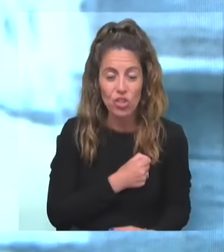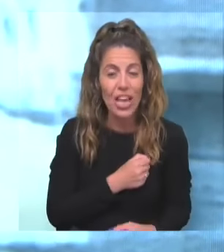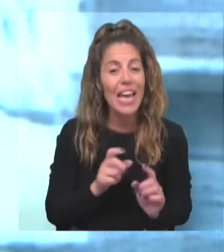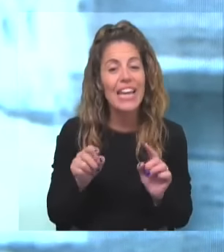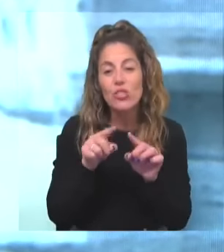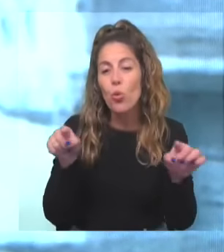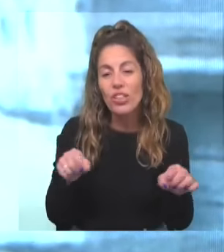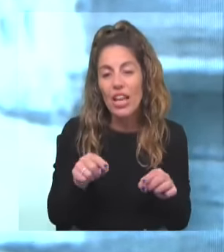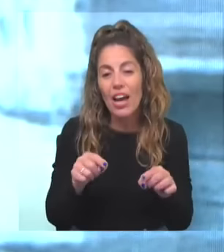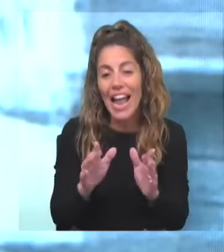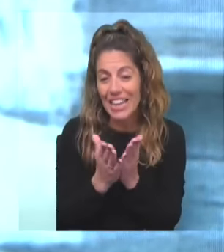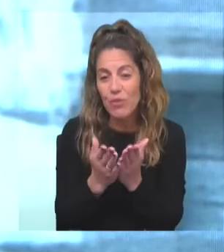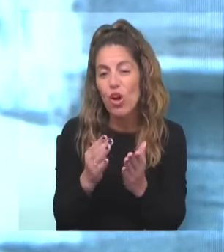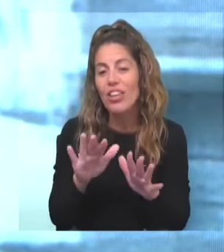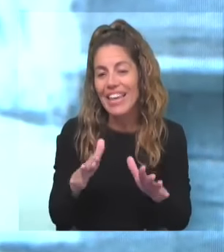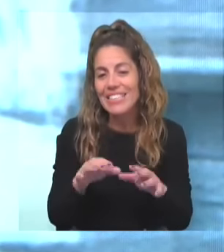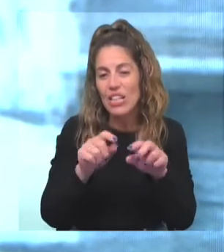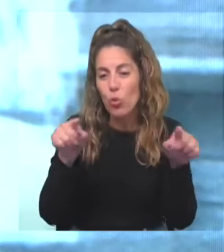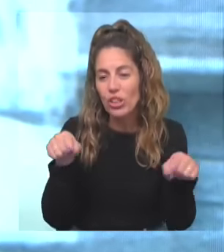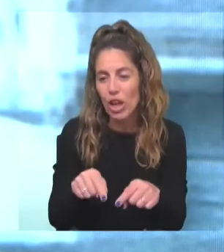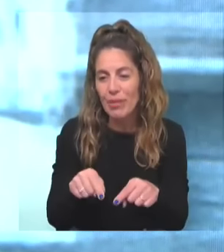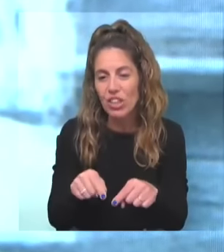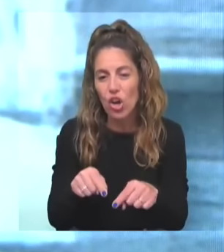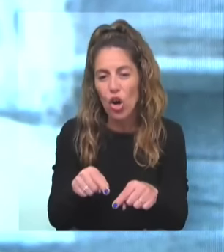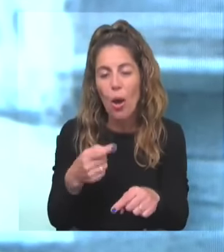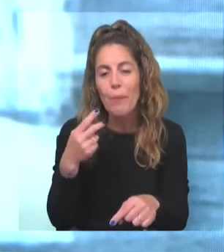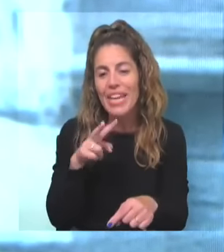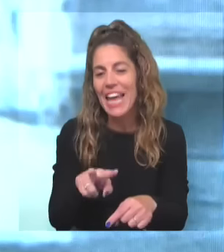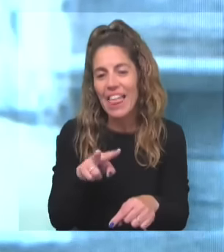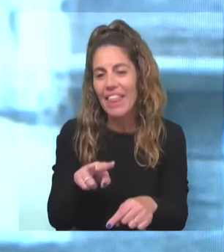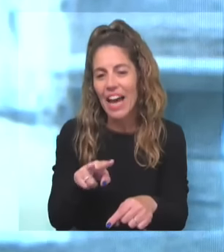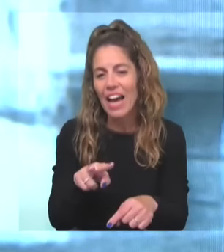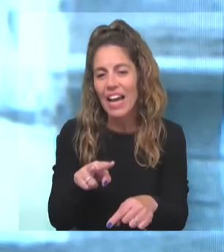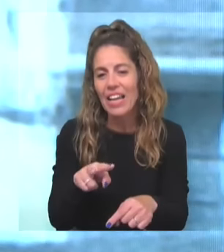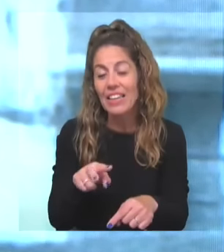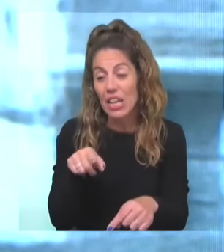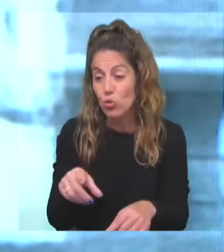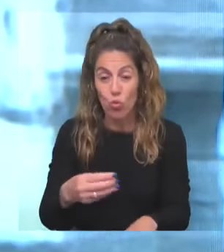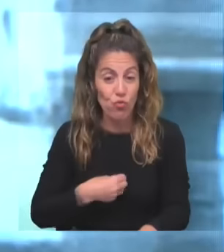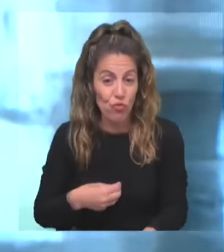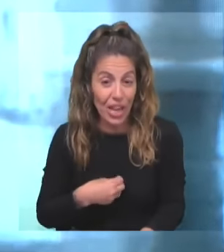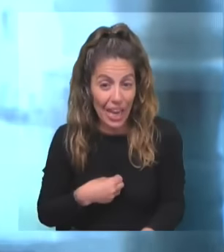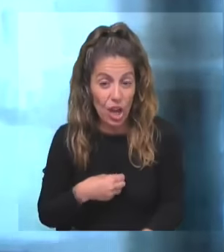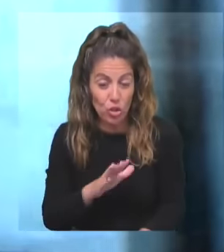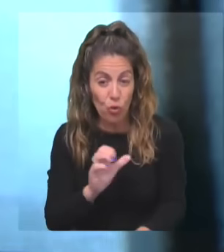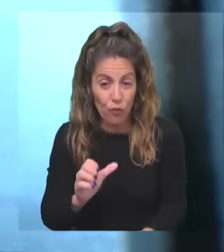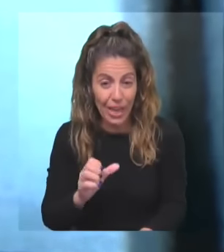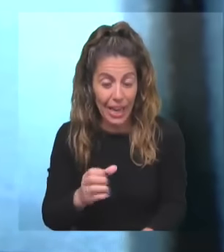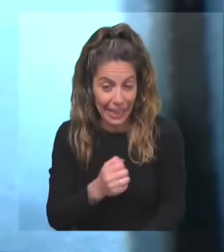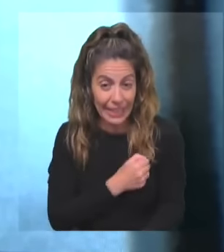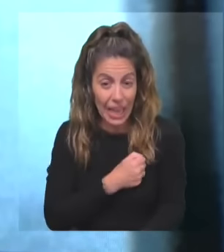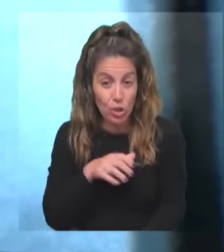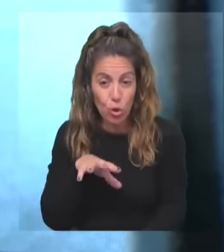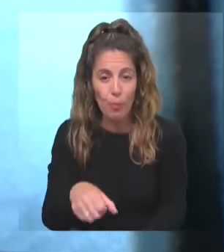cuestionamiento a la Iglesia desde su muy profunda fe cristiana, de su militancia cristiana, de su